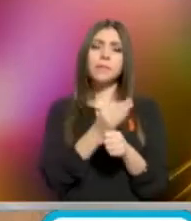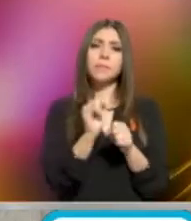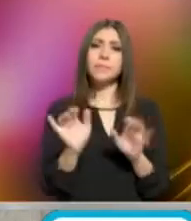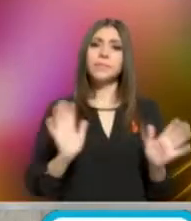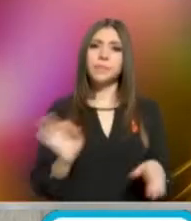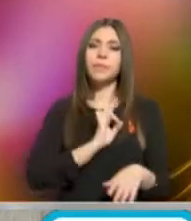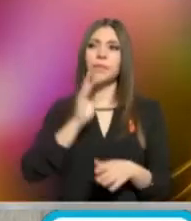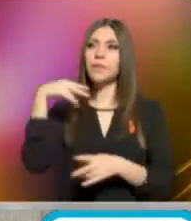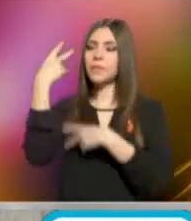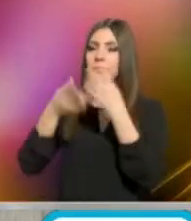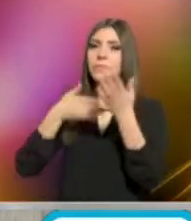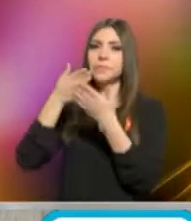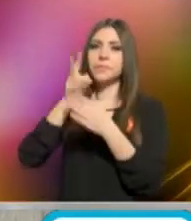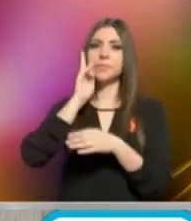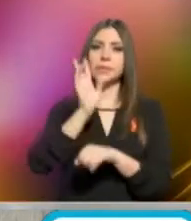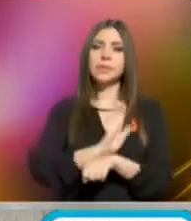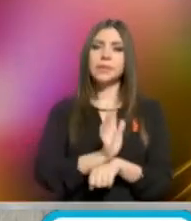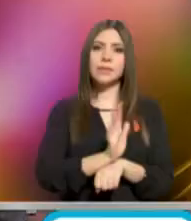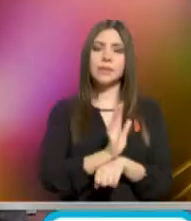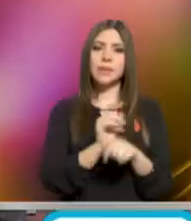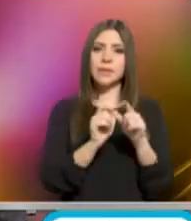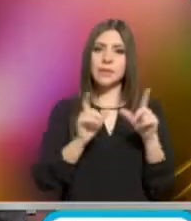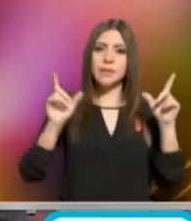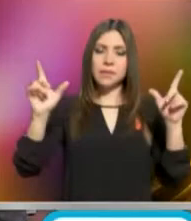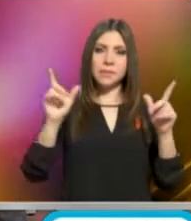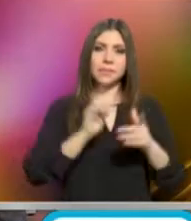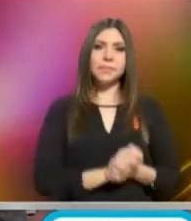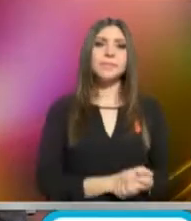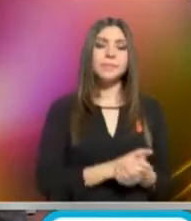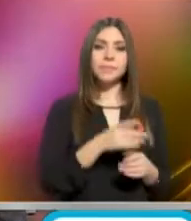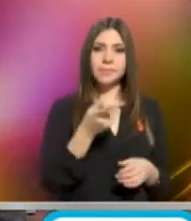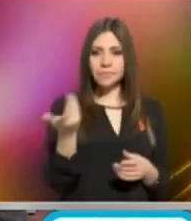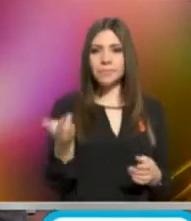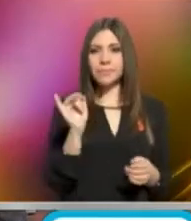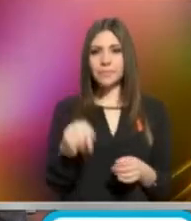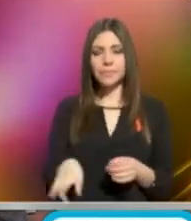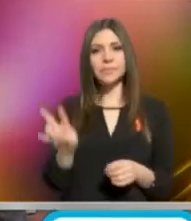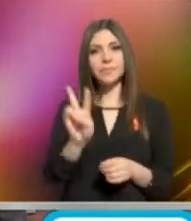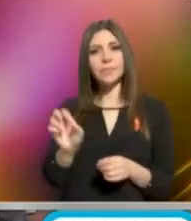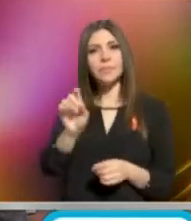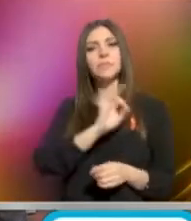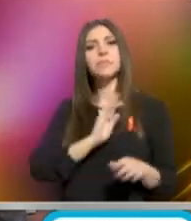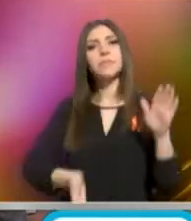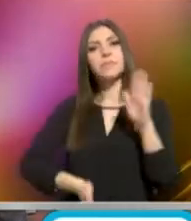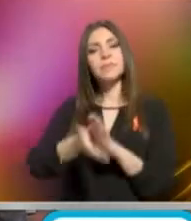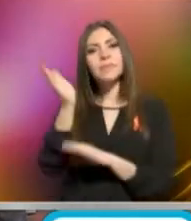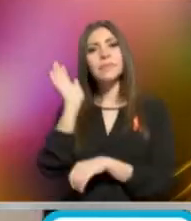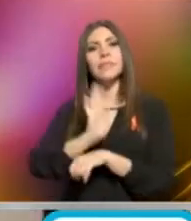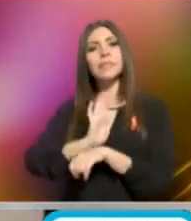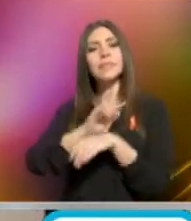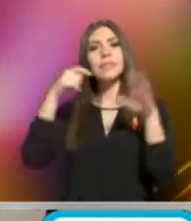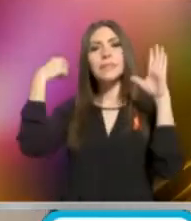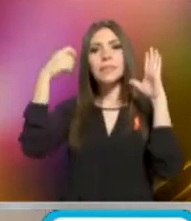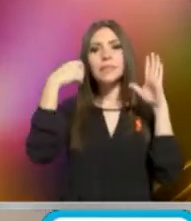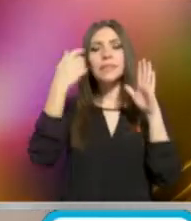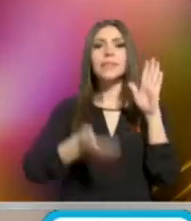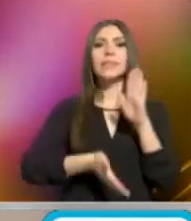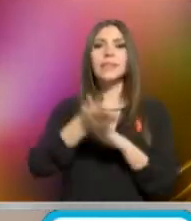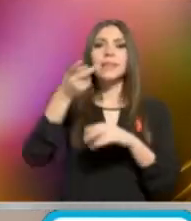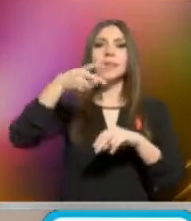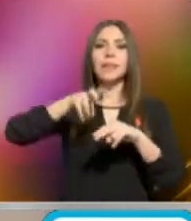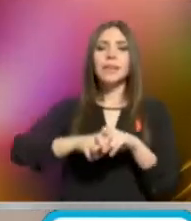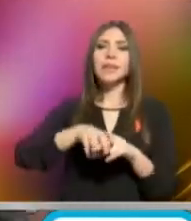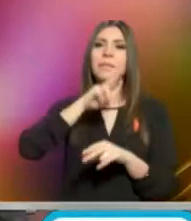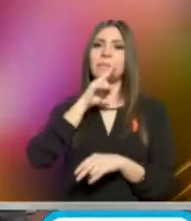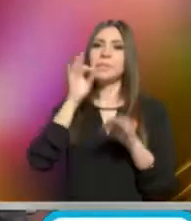en los cines. Pues muy recomendable, ¿no? Sin duda, vamos al cine. verlas. Vamos al Sí. cine este fin de semana, porque definitivamente no hay como ver el cine en el cine.